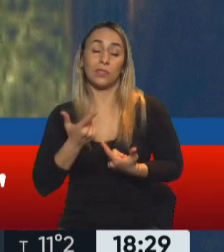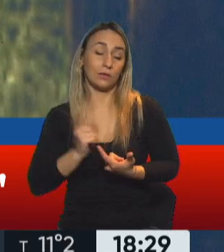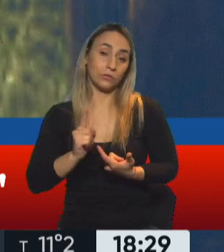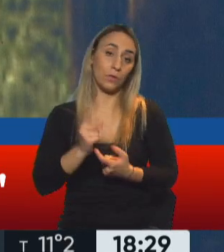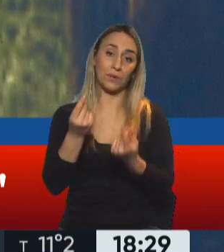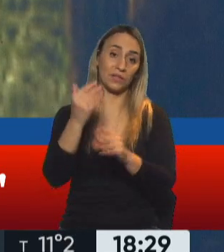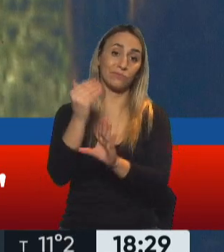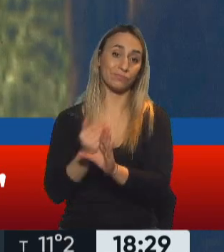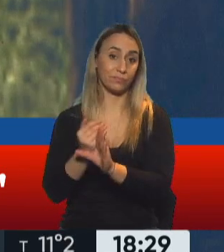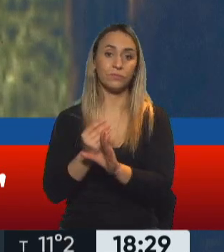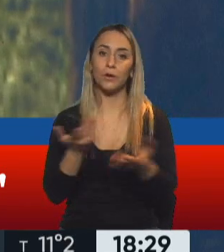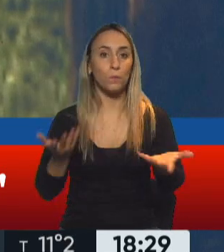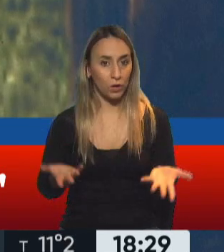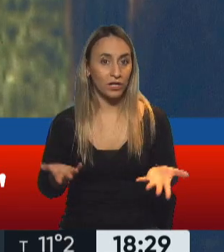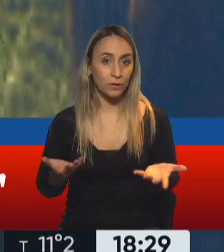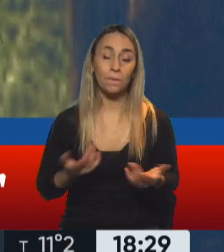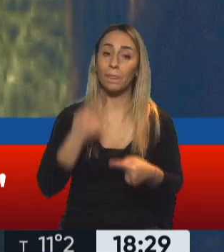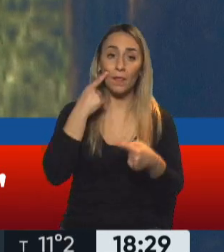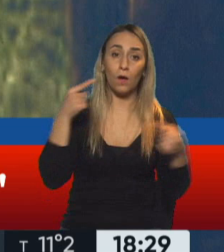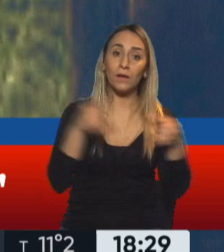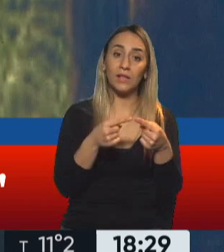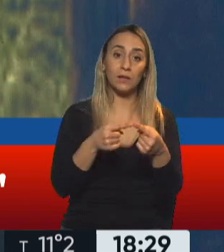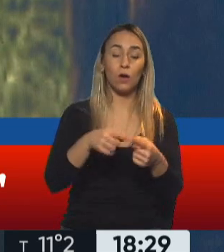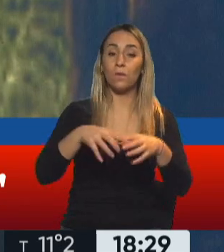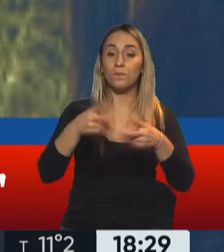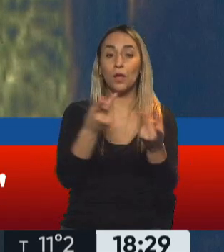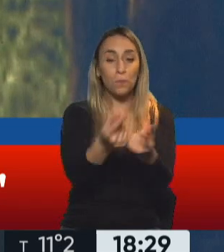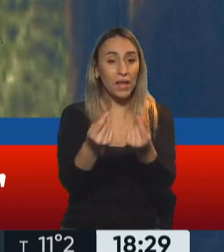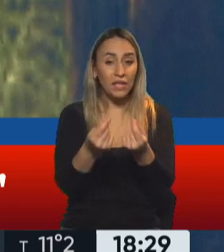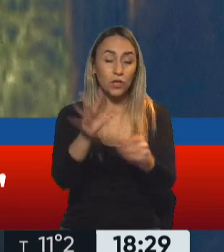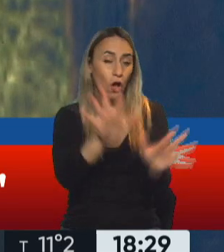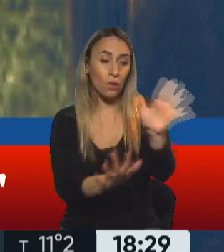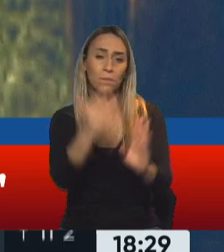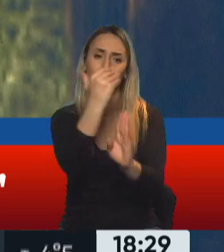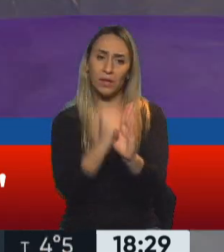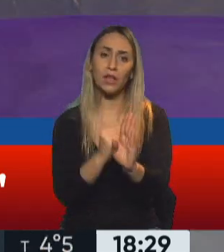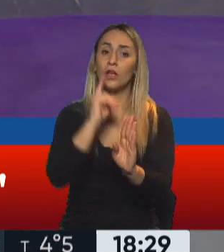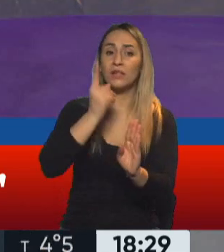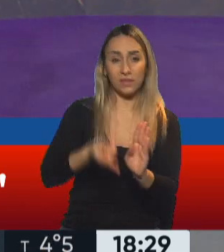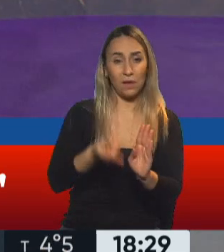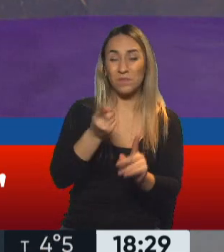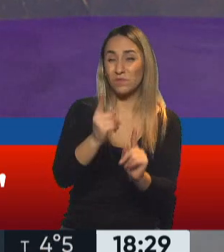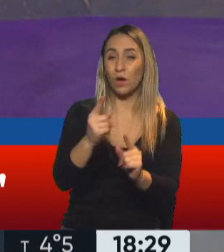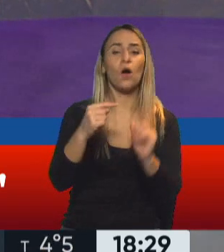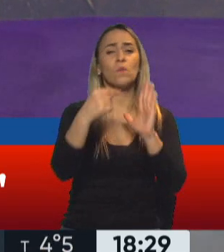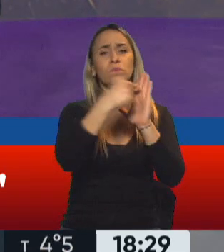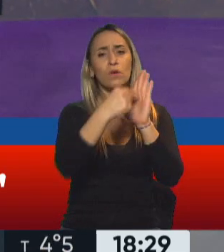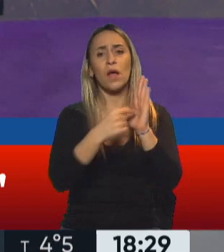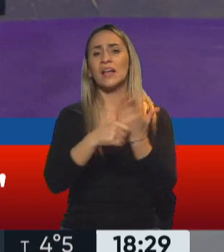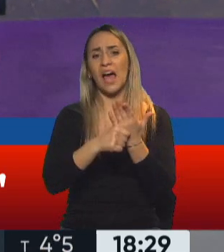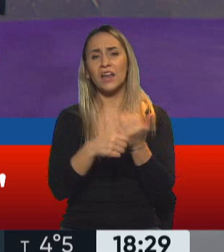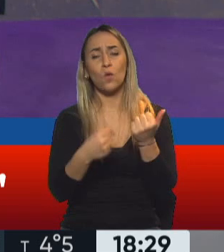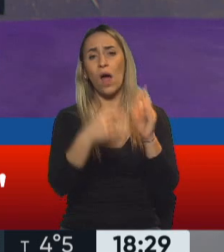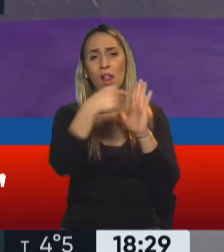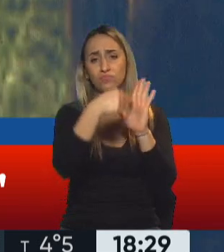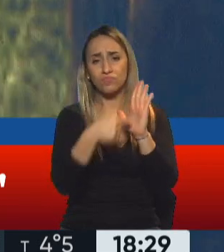justamente es lo que se planteaba antes, ¿no? Un reordenamiento del sector, no solamente en los precios, no solamente en las remarcaciones que veíamos hace un rato, digamos, sí. La picada